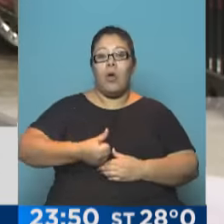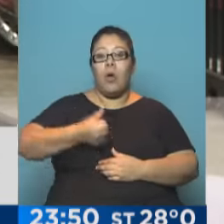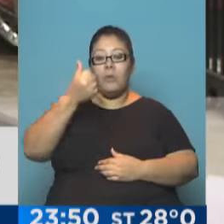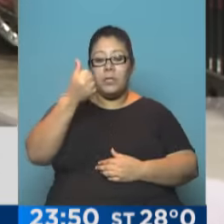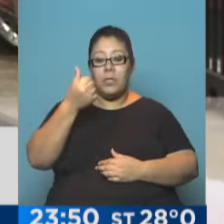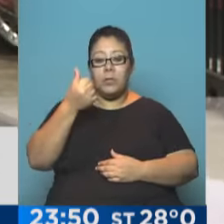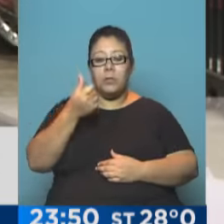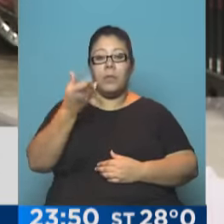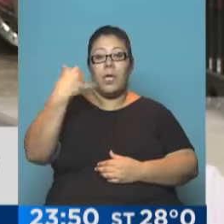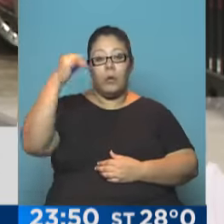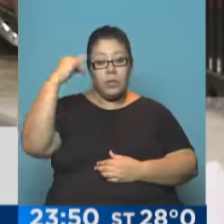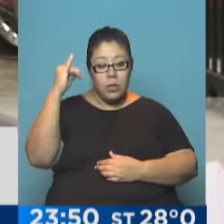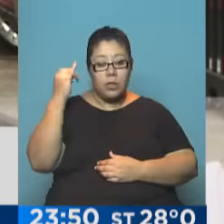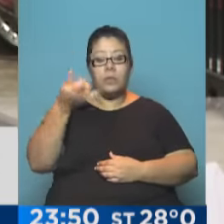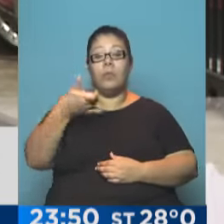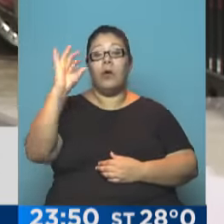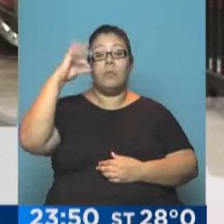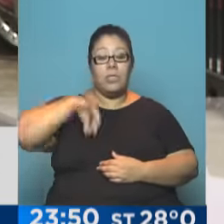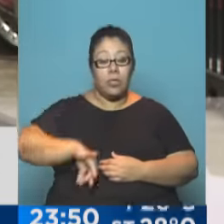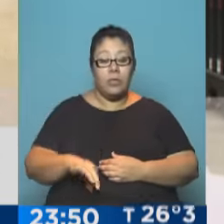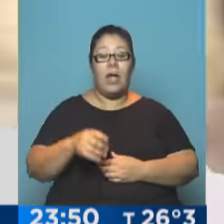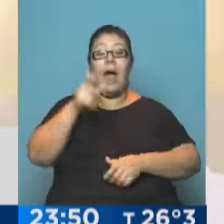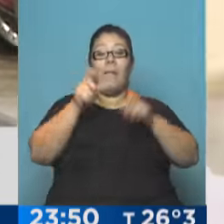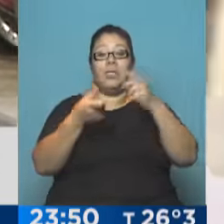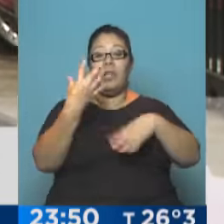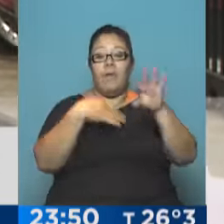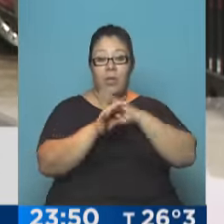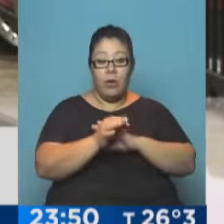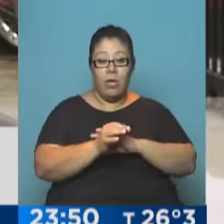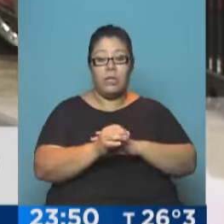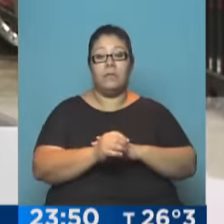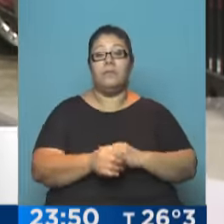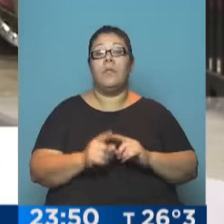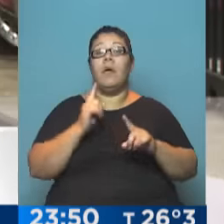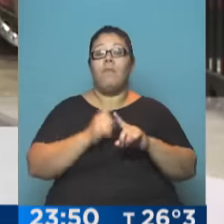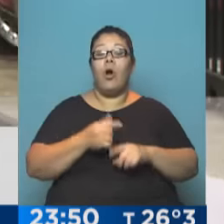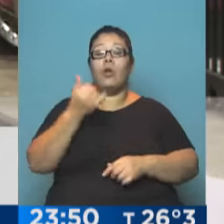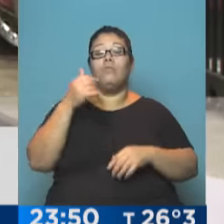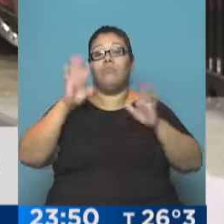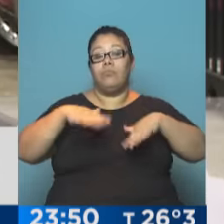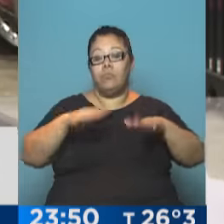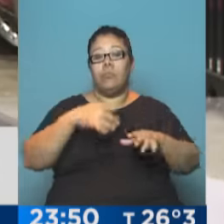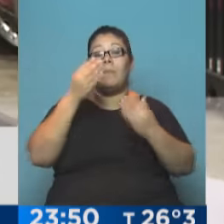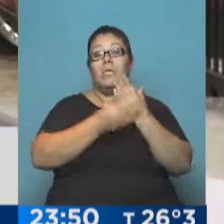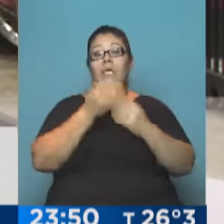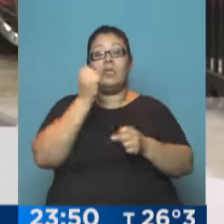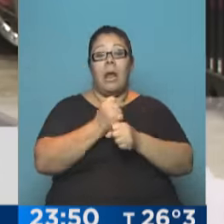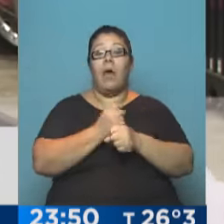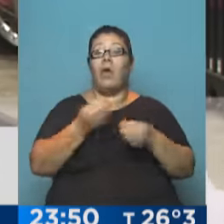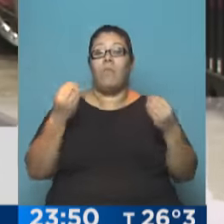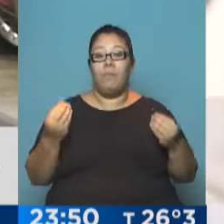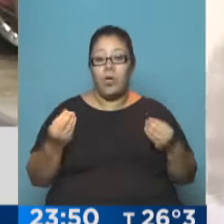parte. Todo esto lo hemos traído como denuncia al Ministerio de Trabajo, porque además observamos que esto se da en un cuadro